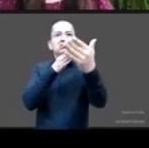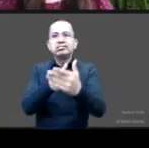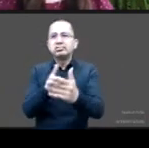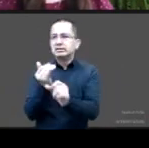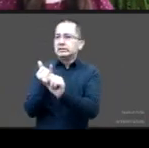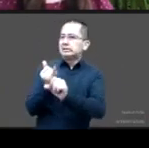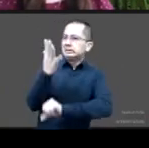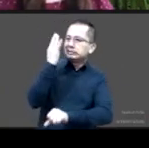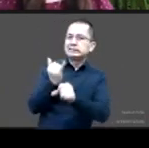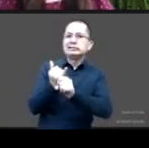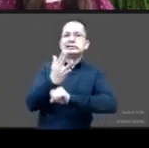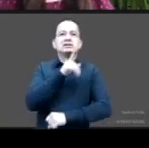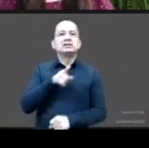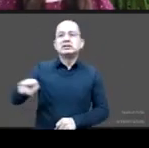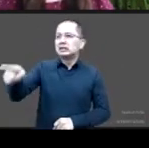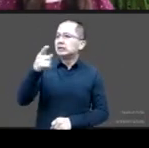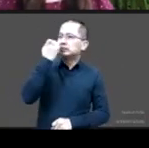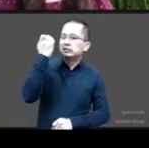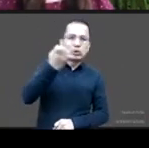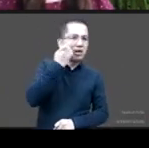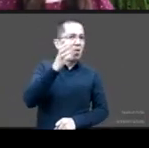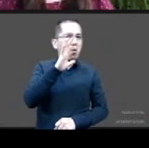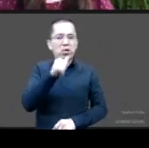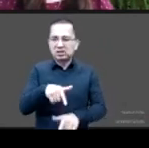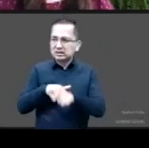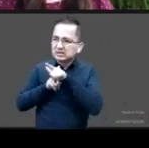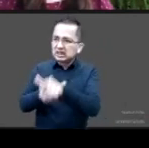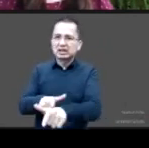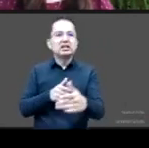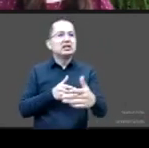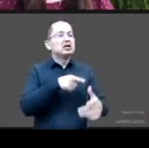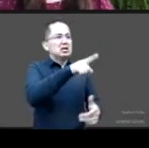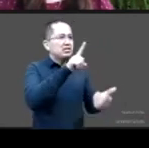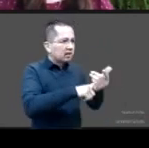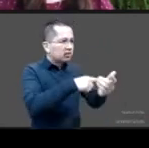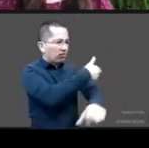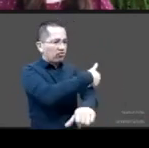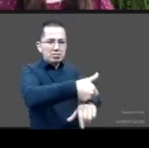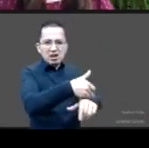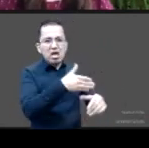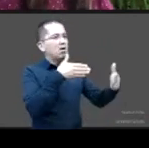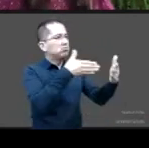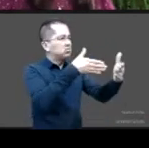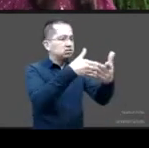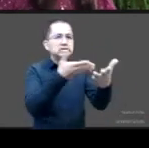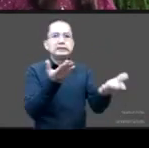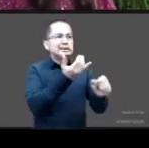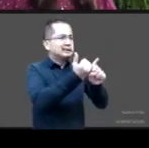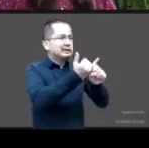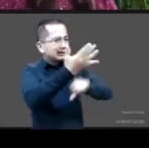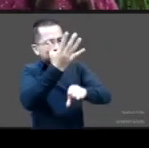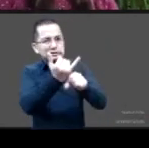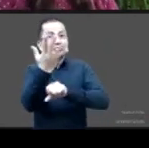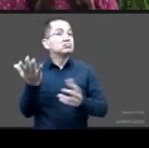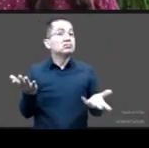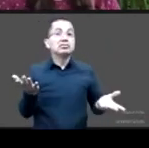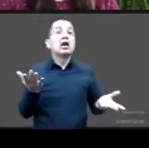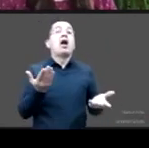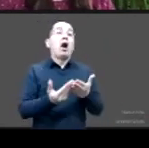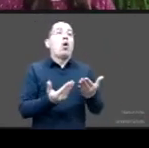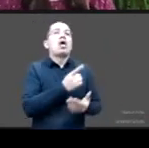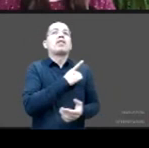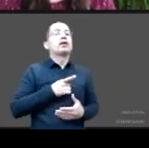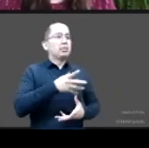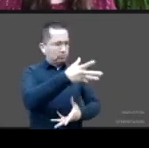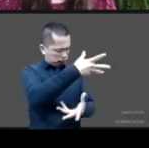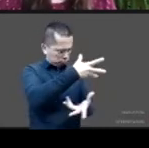de barreras en su familia de barreras en la sociedad lo que hay que hacer con estos jóvenes es confiar en ellos y ofrecerles